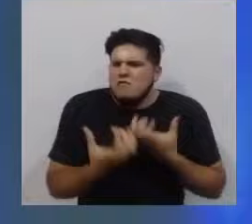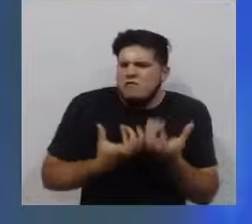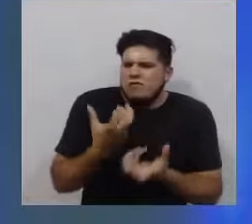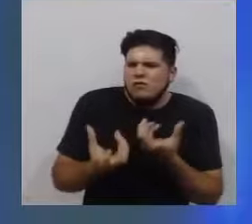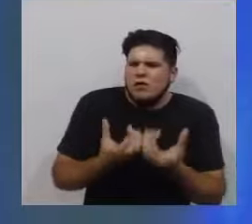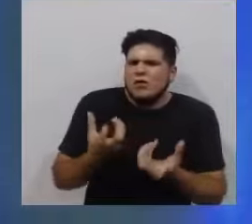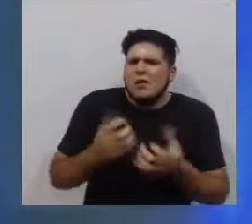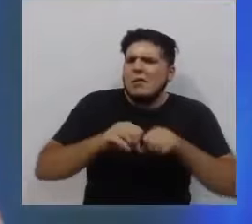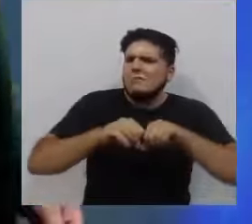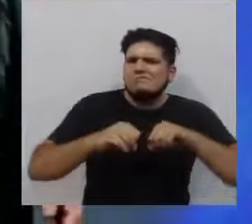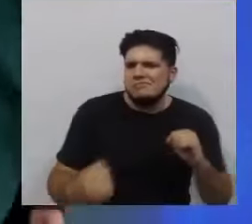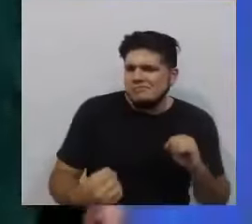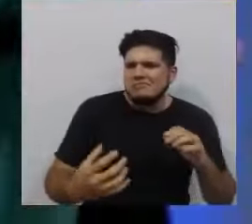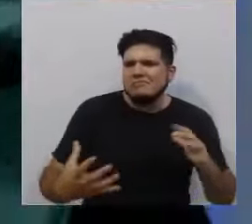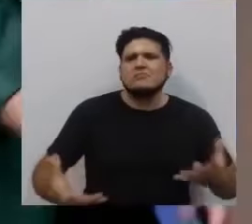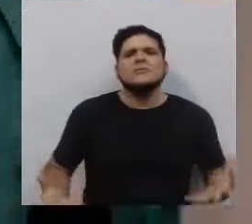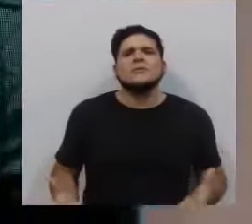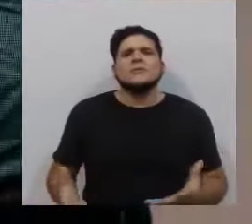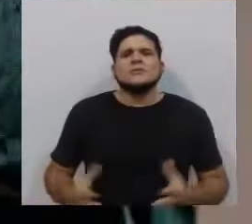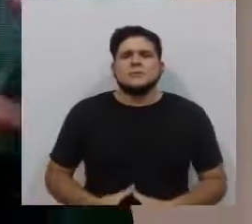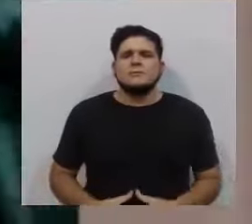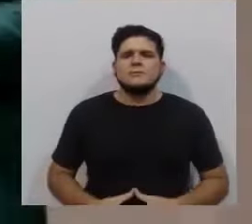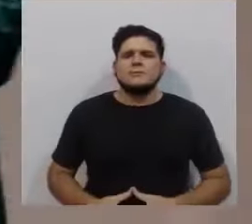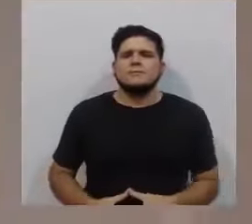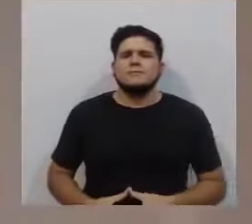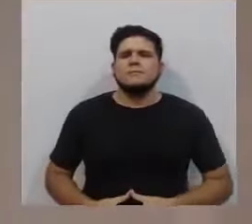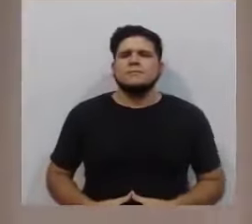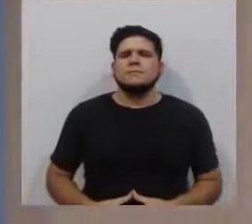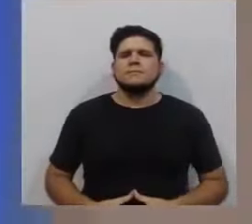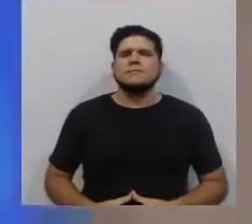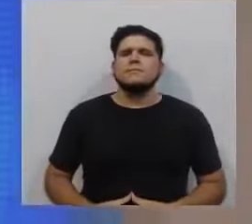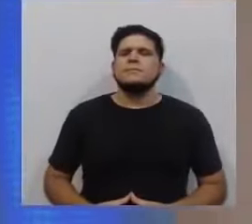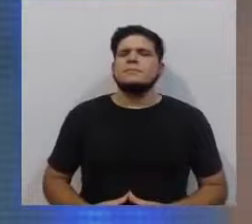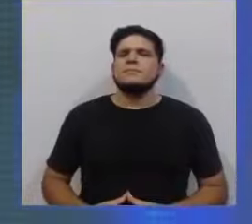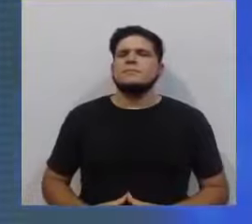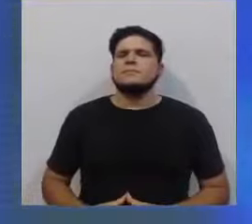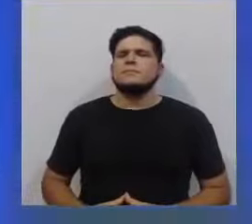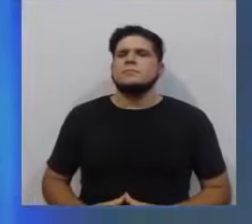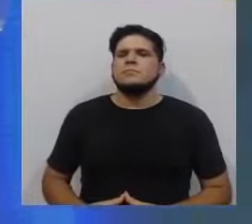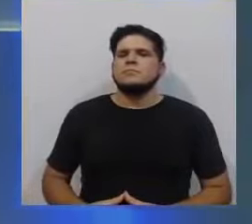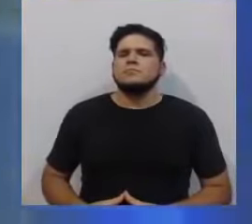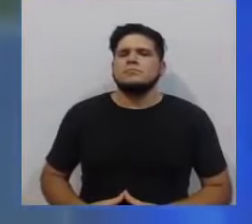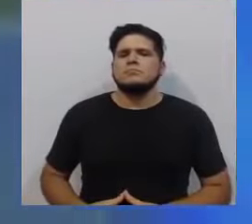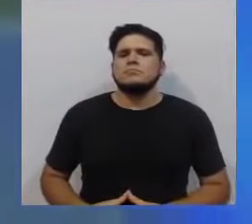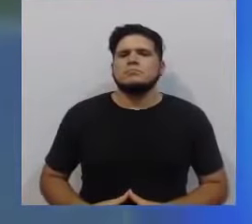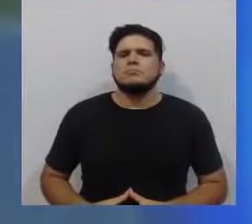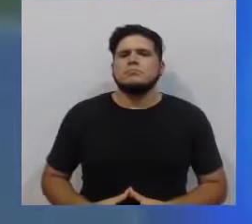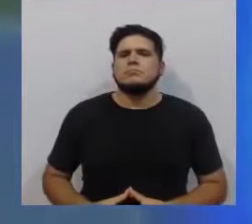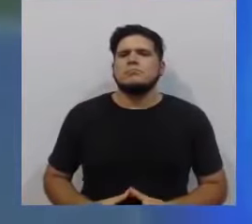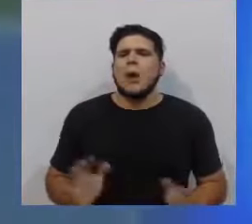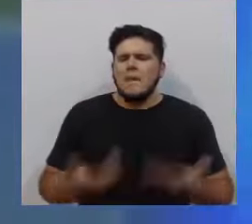que quiere durante su puesto así lo diga en el nombre del señor yo no me conformo con un territorio